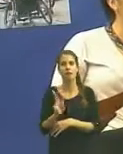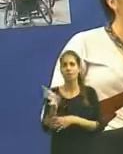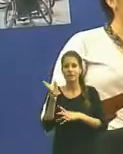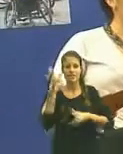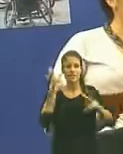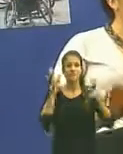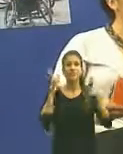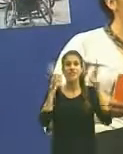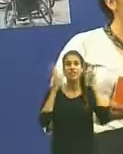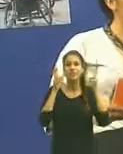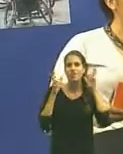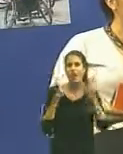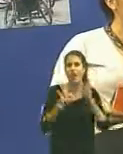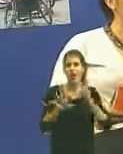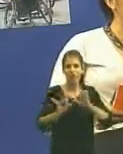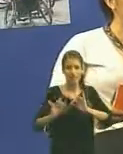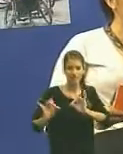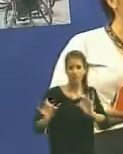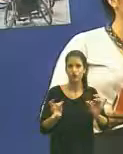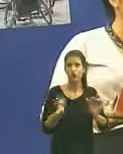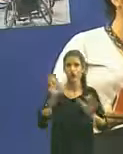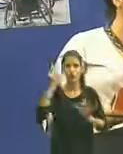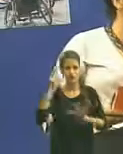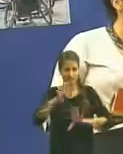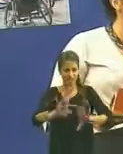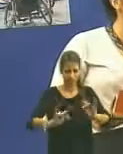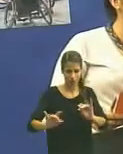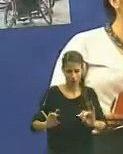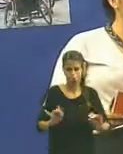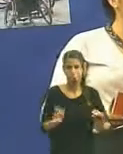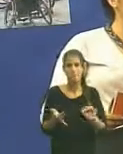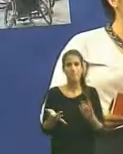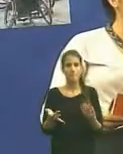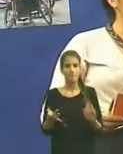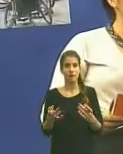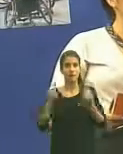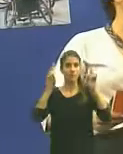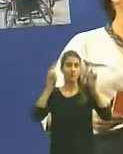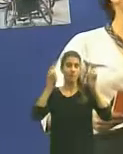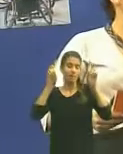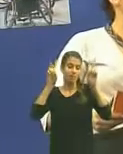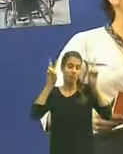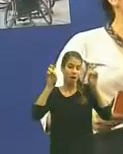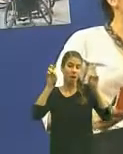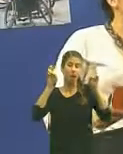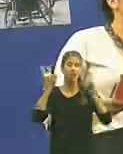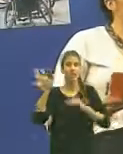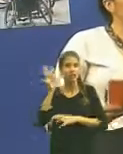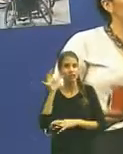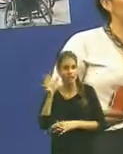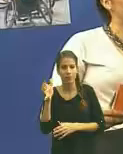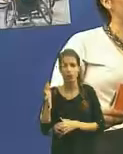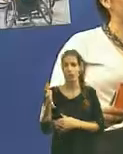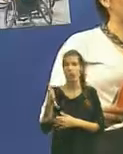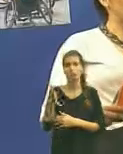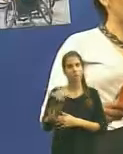total, porque es verdad que muchas veces se trabaja, ¿no?, todas estas, en esas aulas de trabajo, lo que es a nivel sensorial, y todas estas cosas